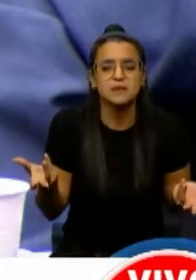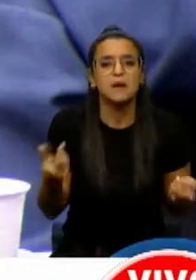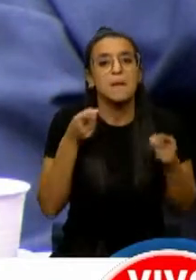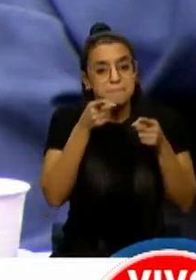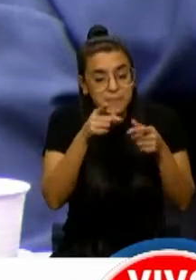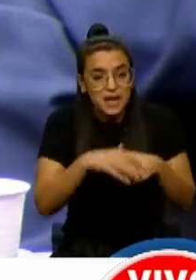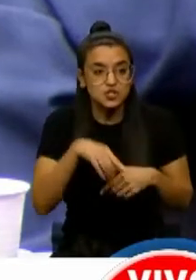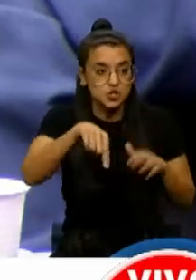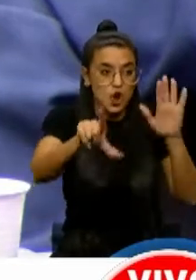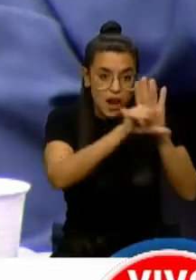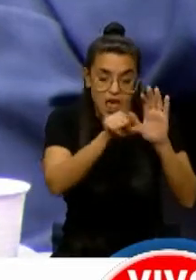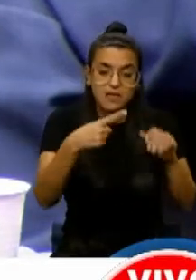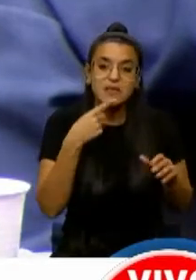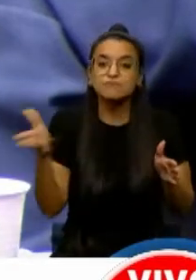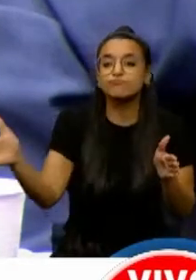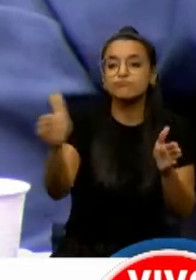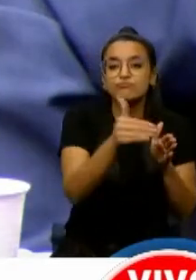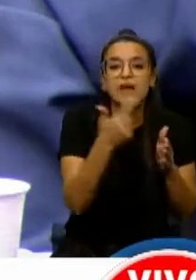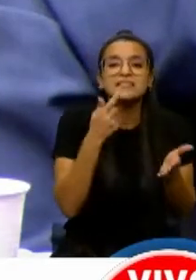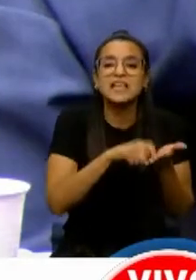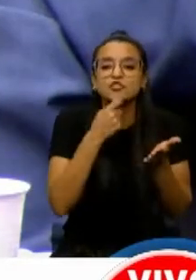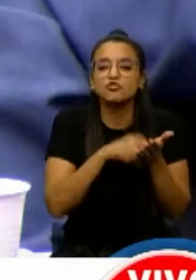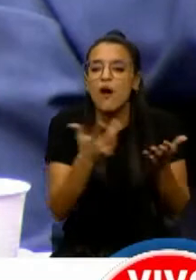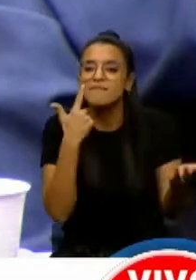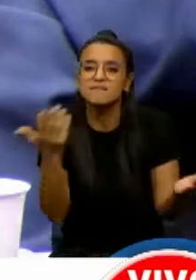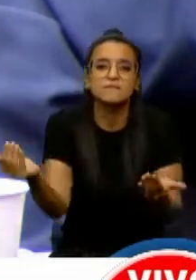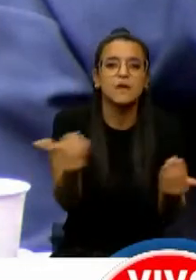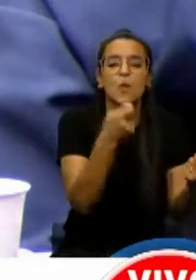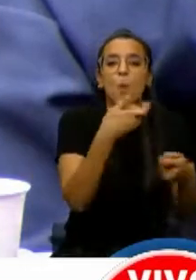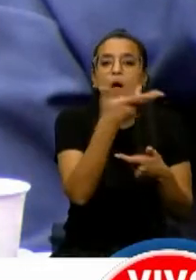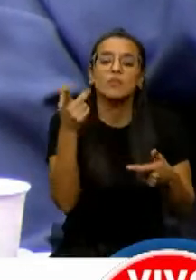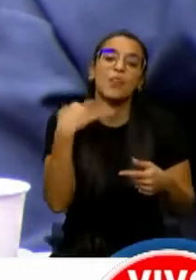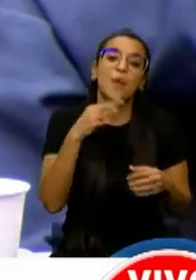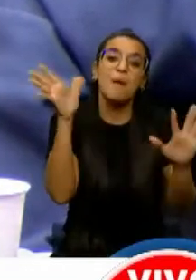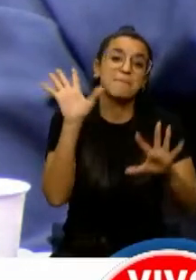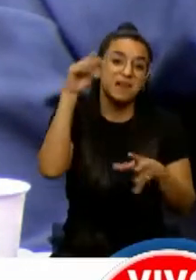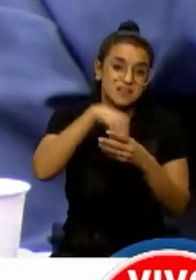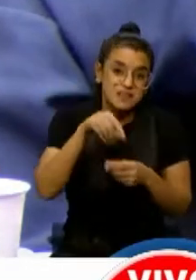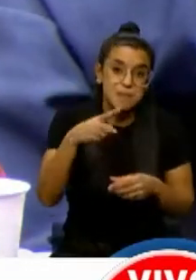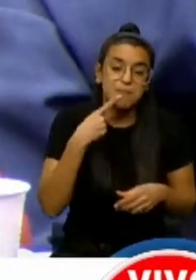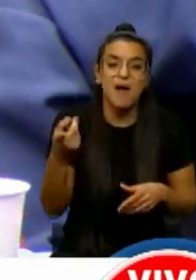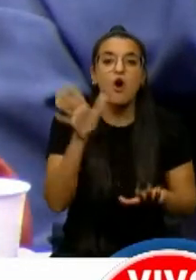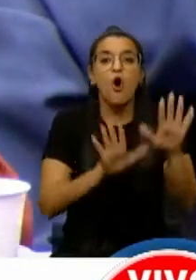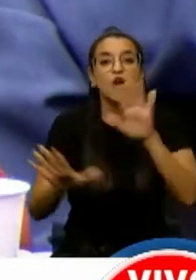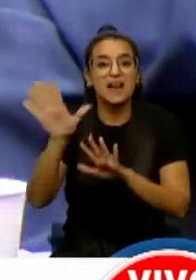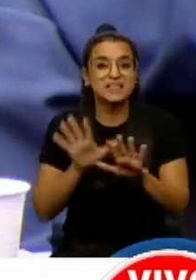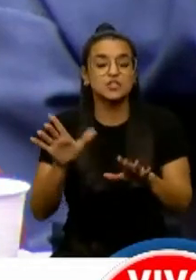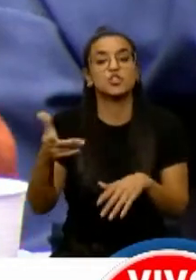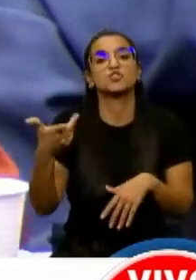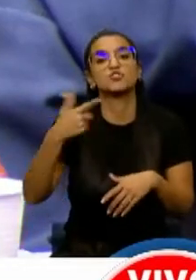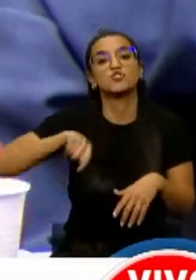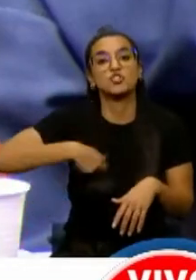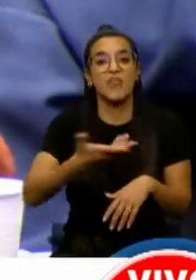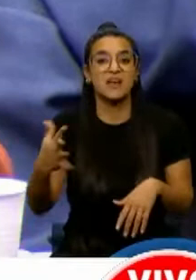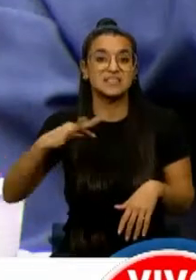Para eso, esta ley prevé un relevamiento y en este relevamiento tienen que participar las organizaciones de la sociedad civil